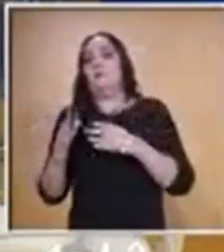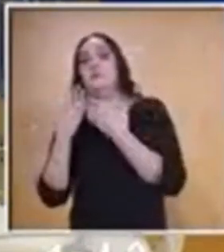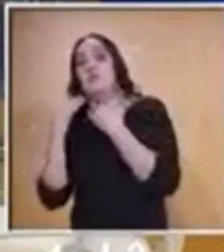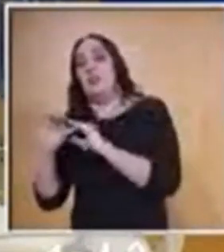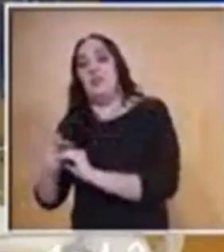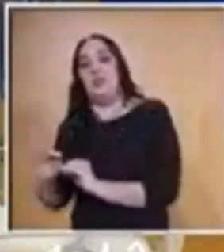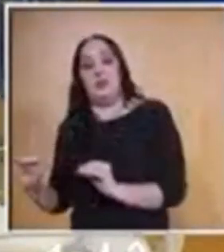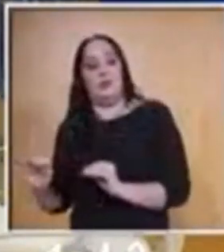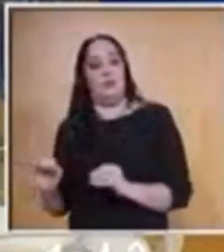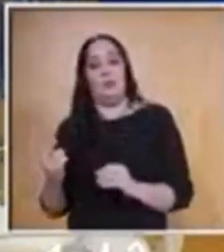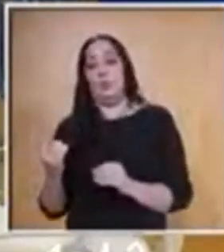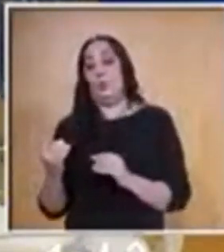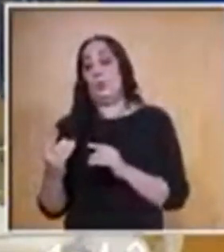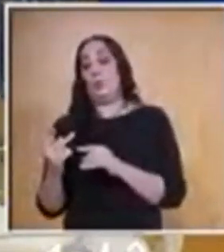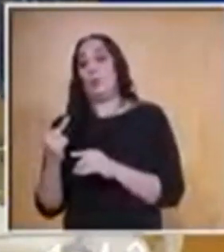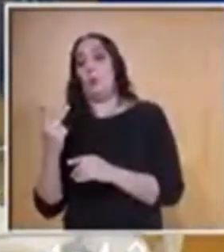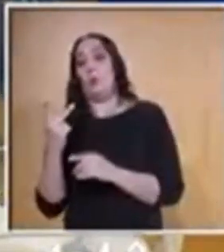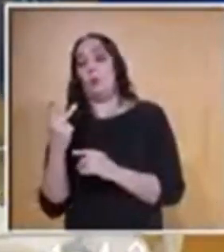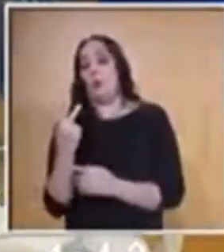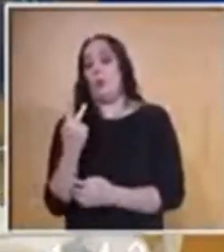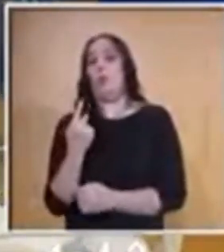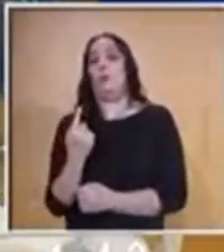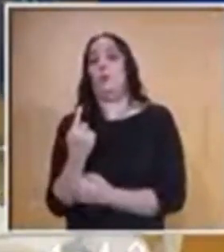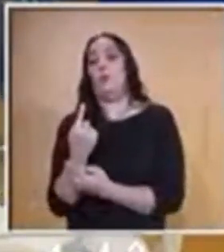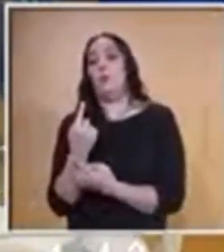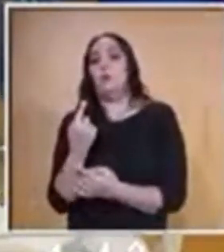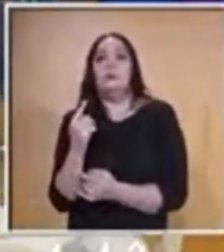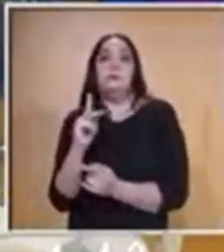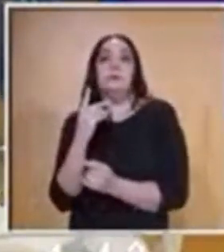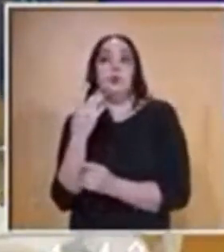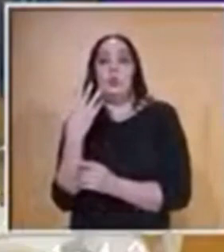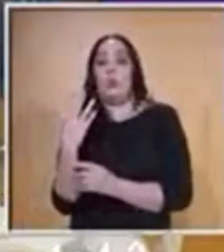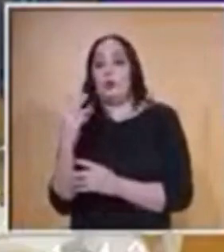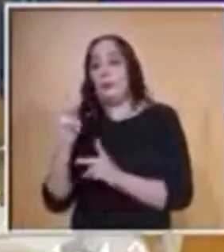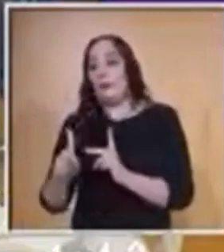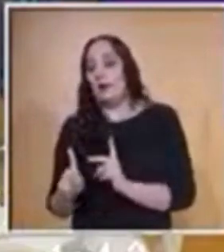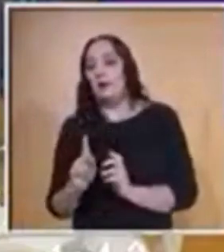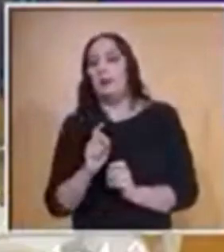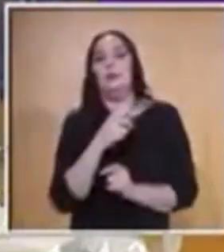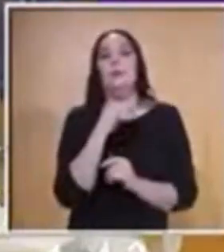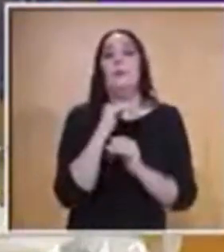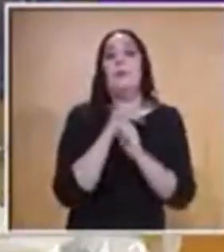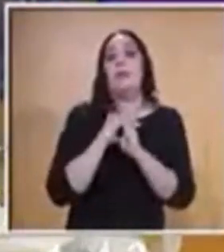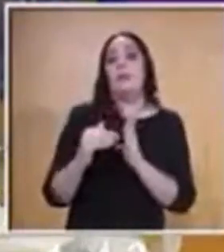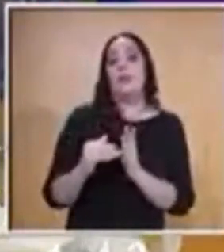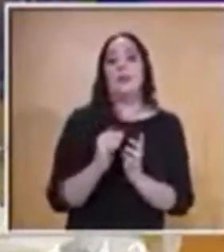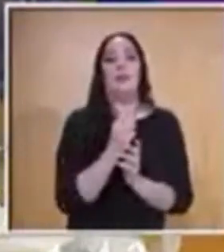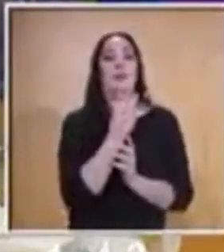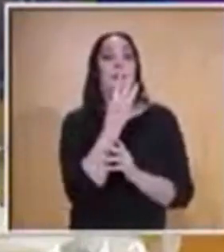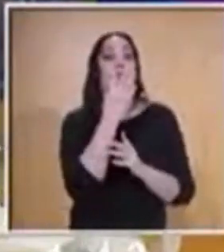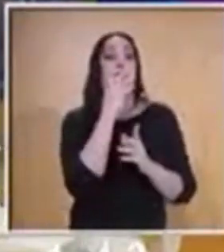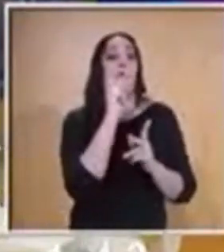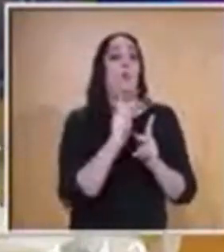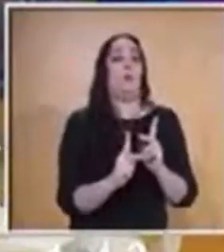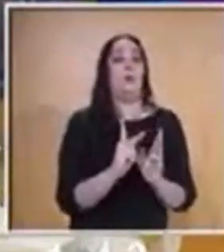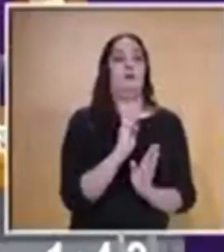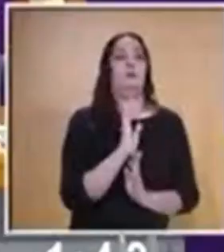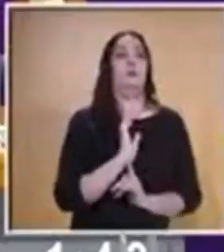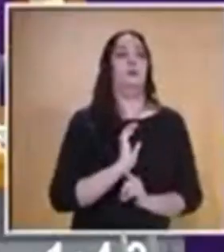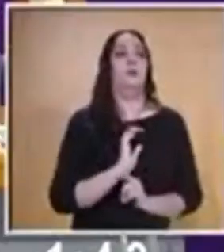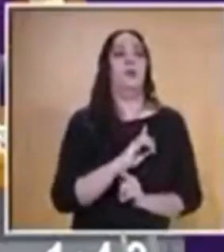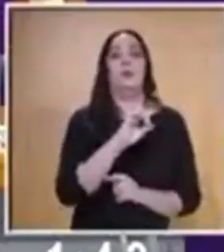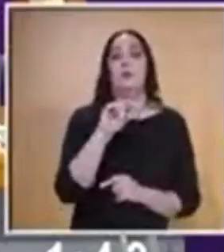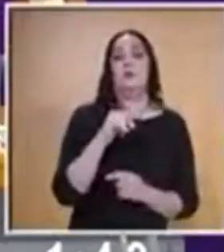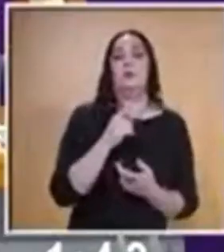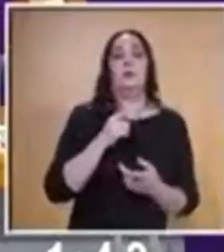1/2 y 3/4, ¿sí? Con una cuchara o con un pedazo de metal, ustedes van a